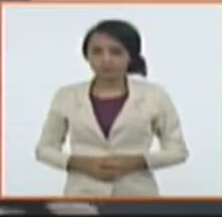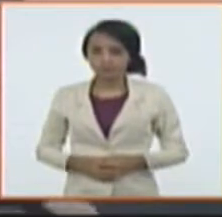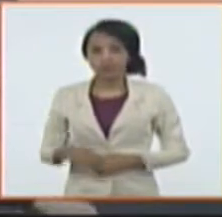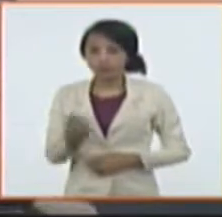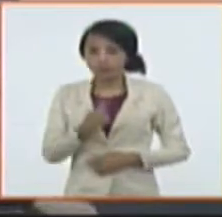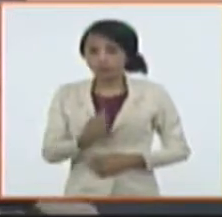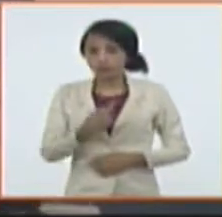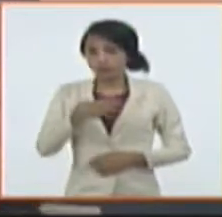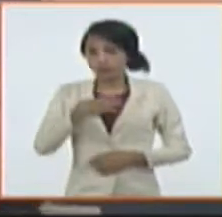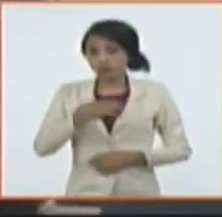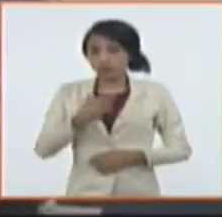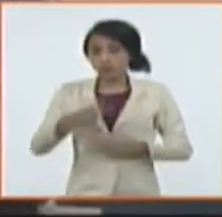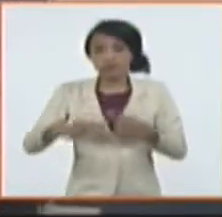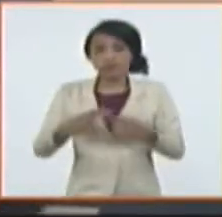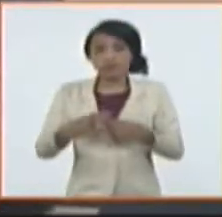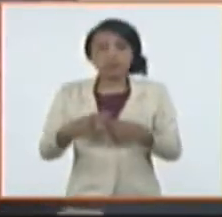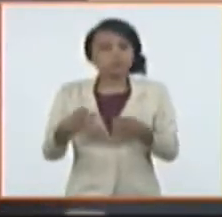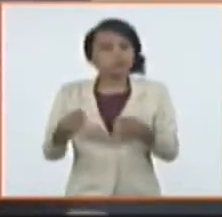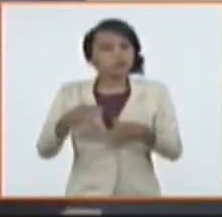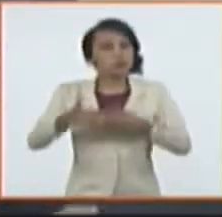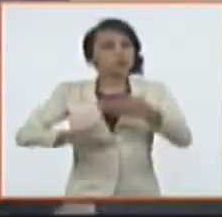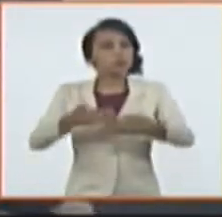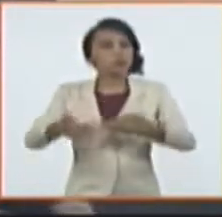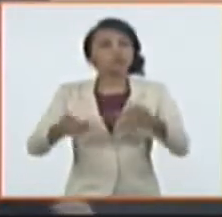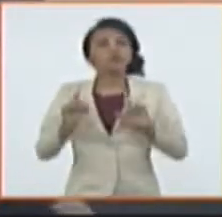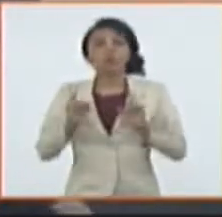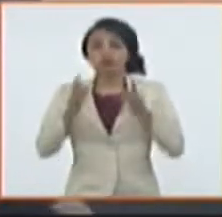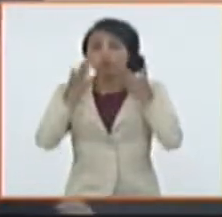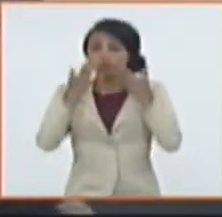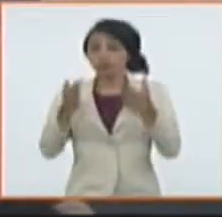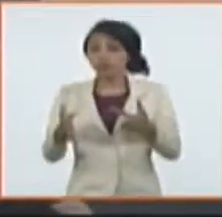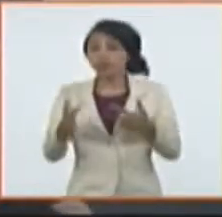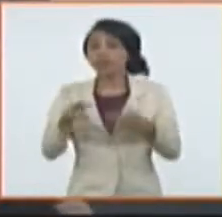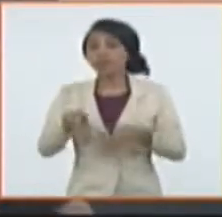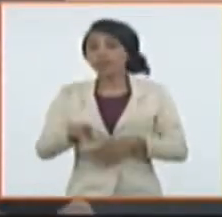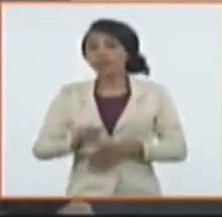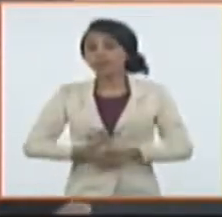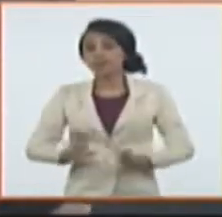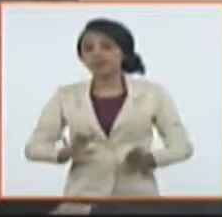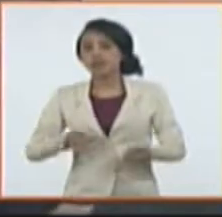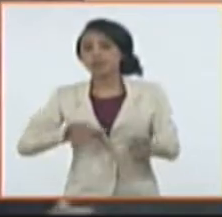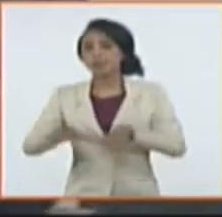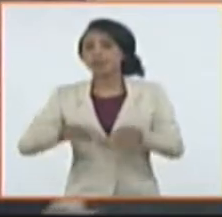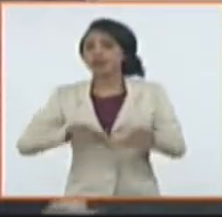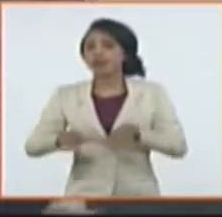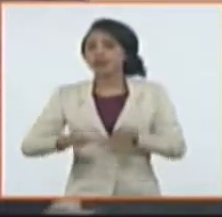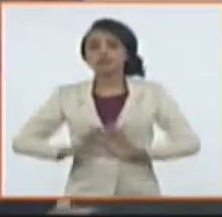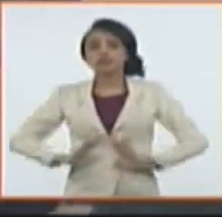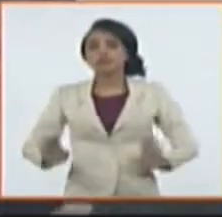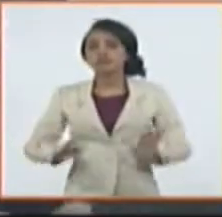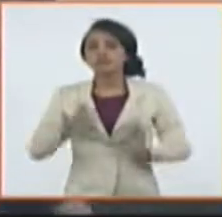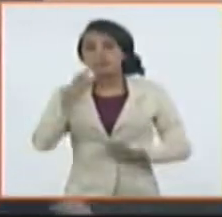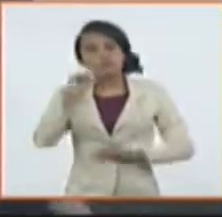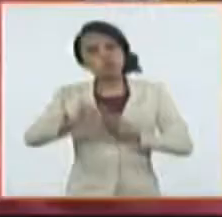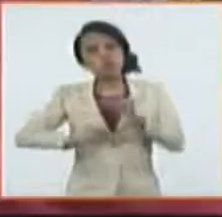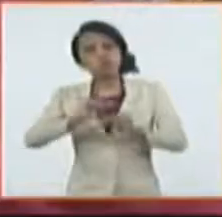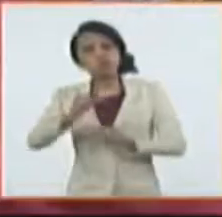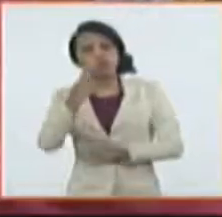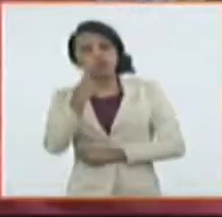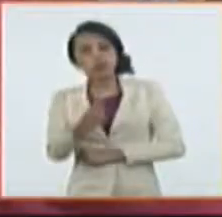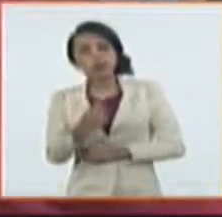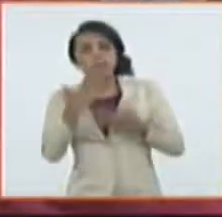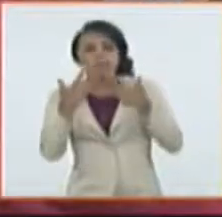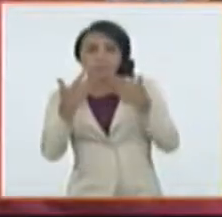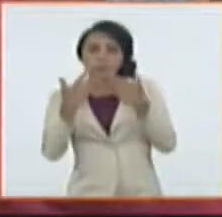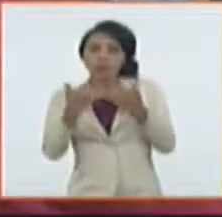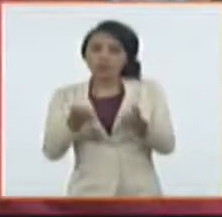grupo importante de procesos políticos, los cuales ya estamos preparando y en los cuales ya se están dando pasos para